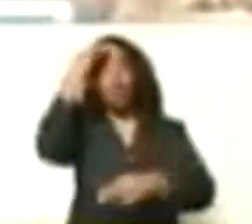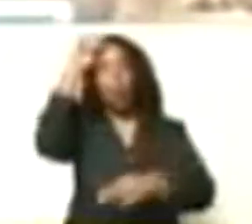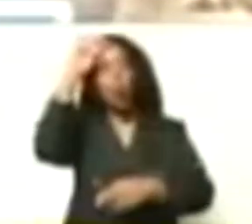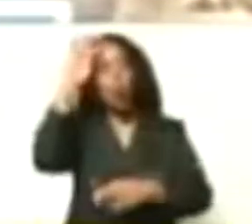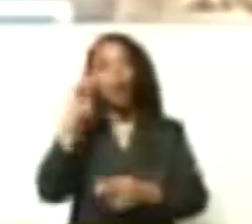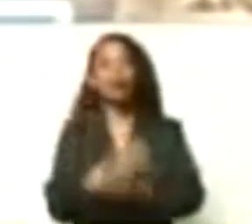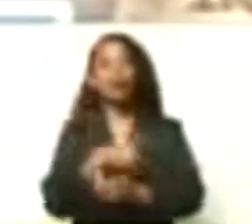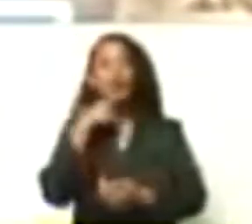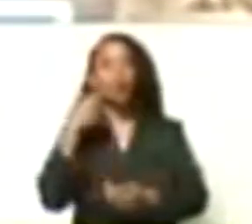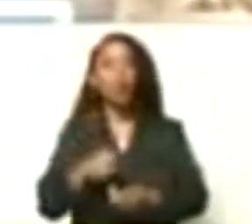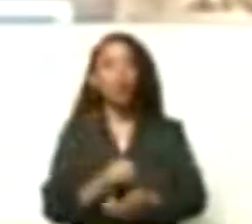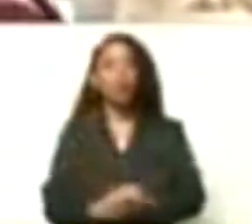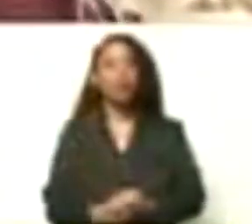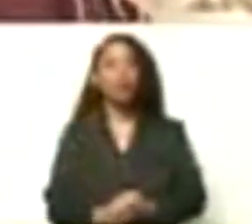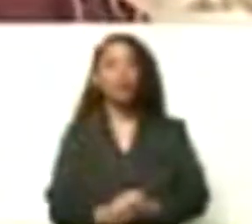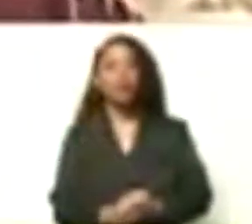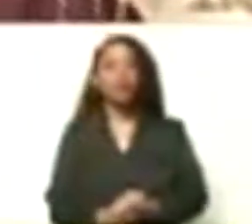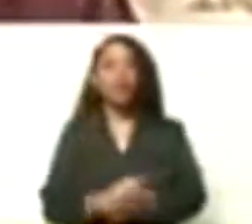Moscú.